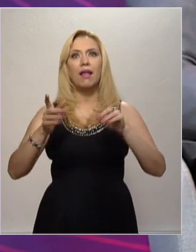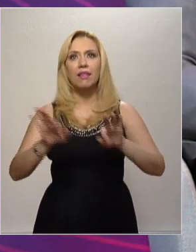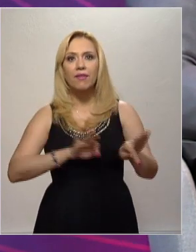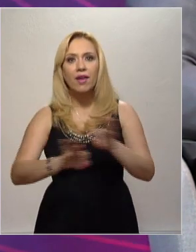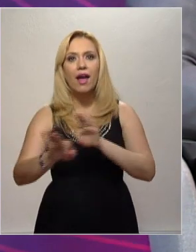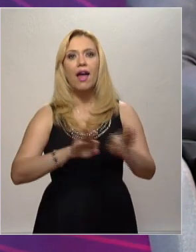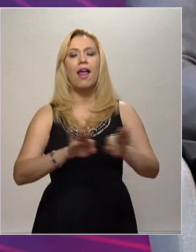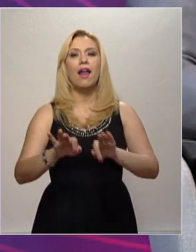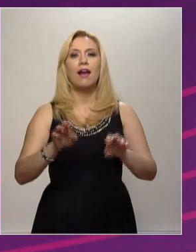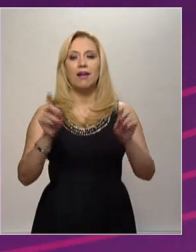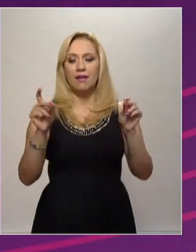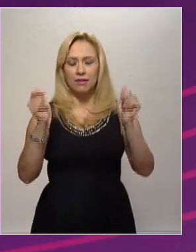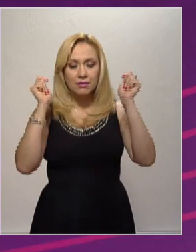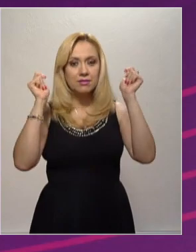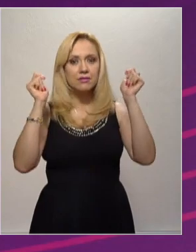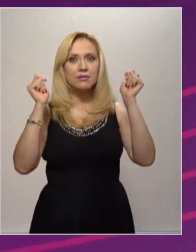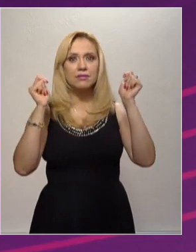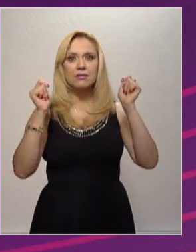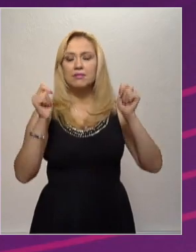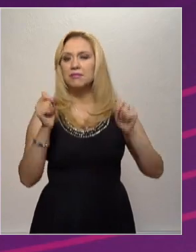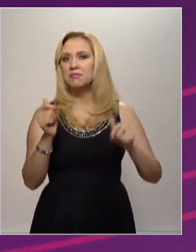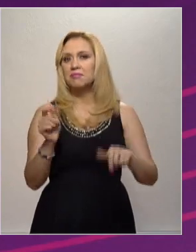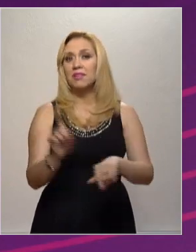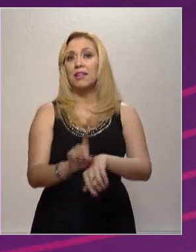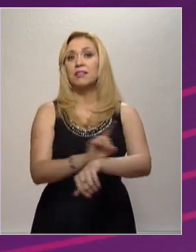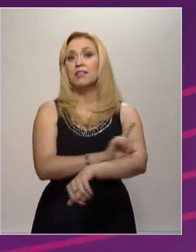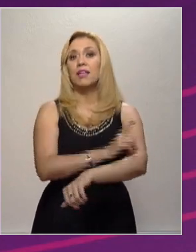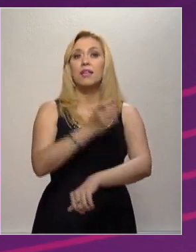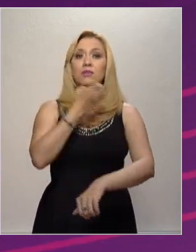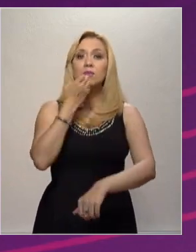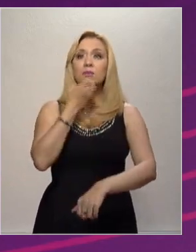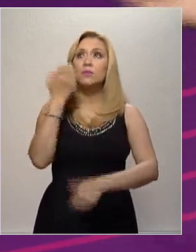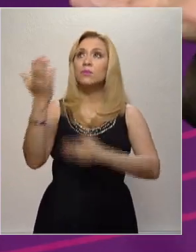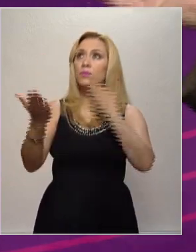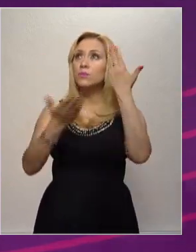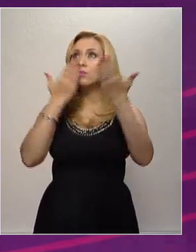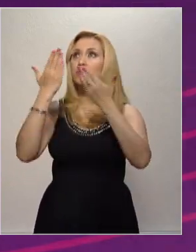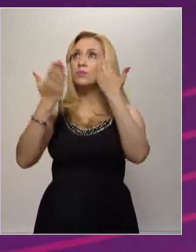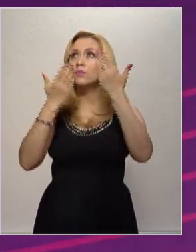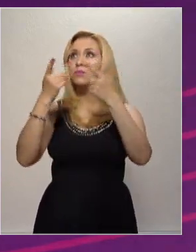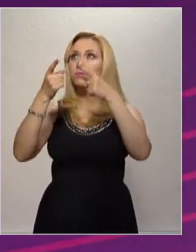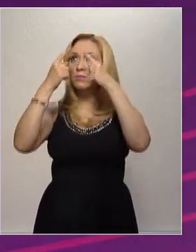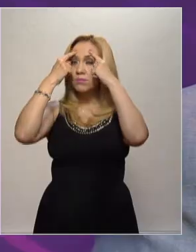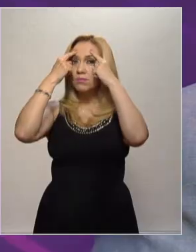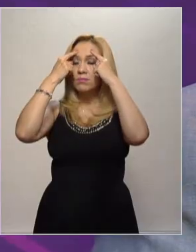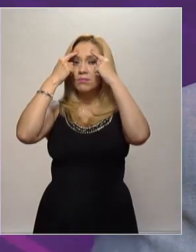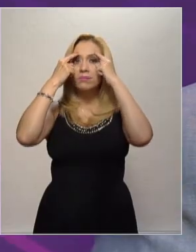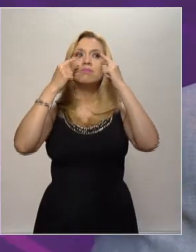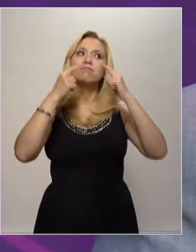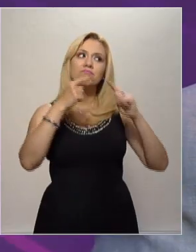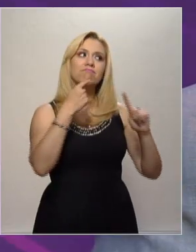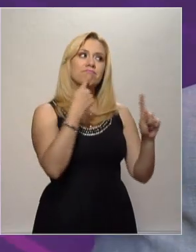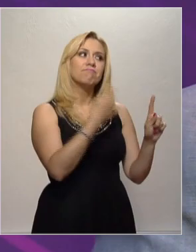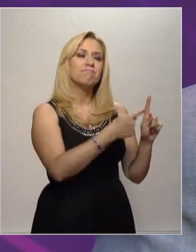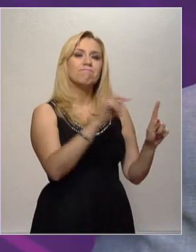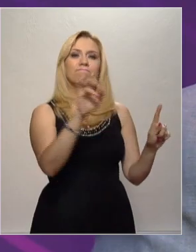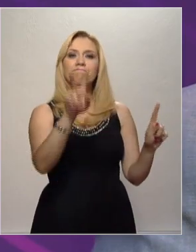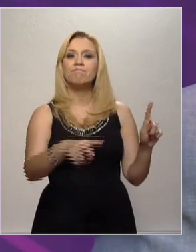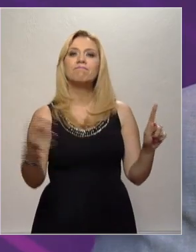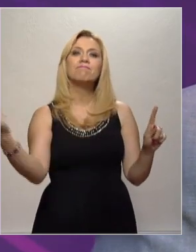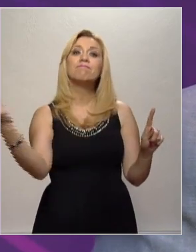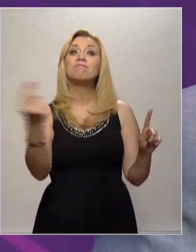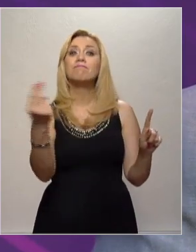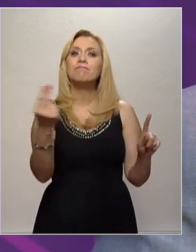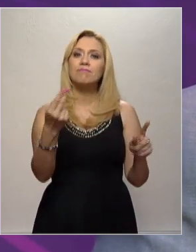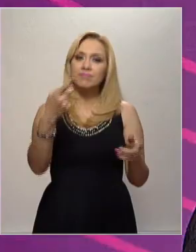de reaccionar, desde los años de formación en la universidad. Y ahí coincido completamente con lo que decía Marcia.